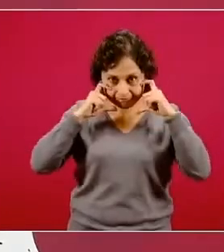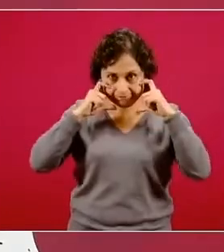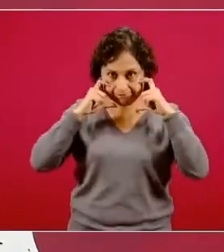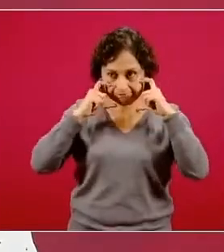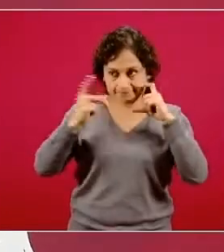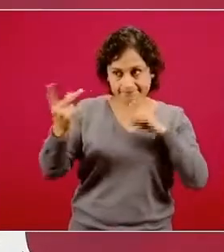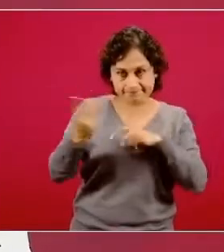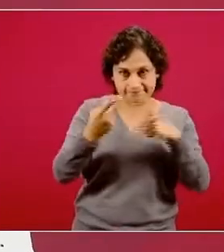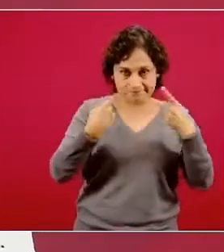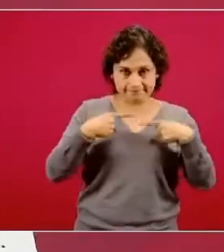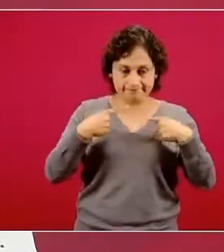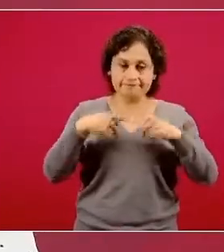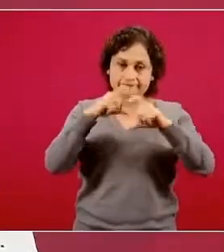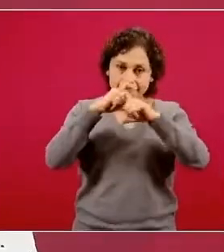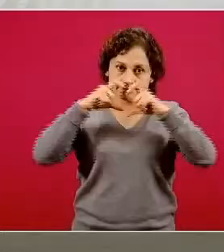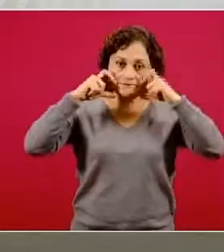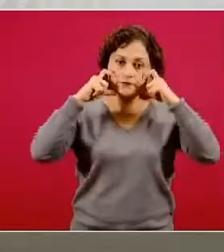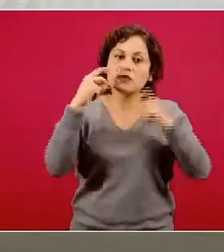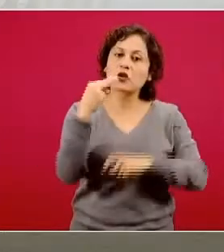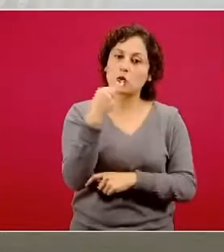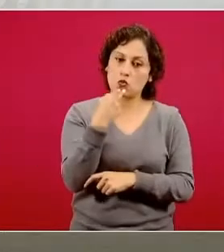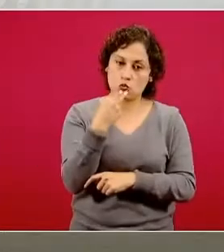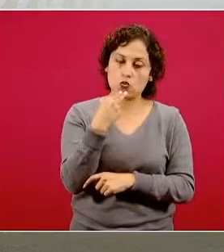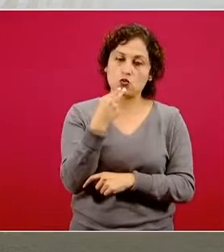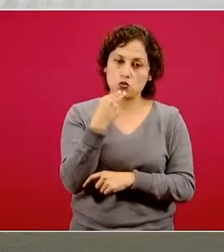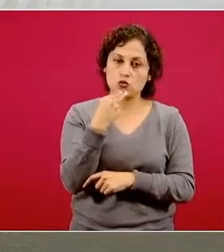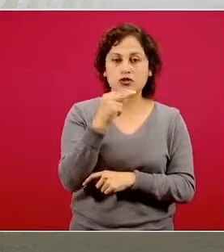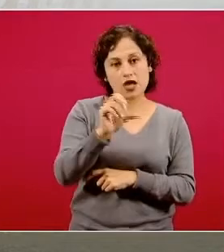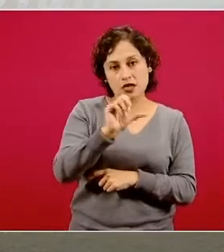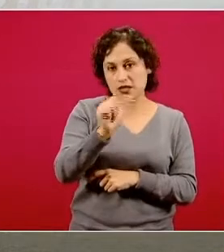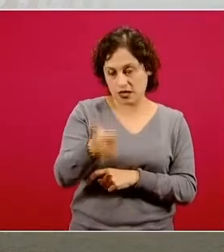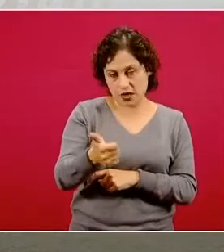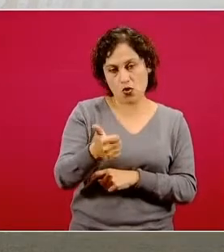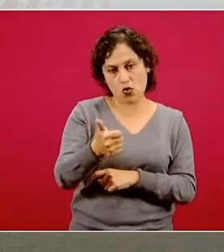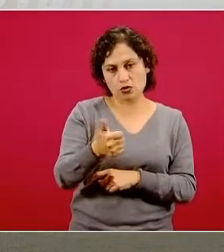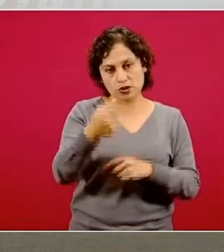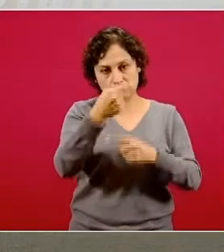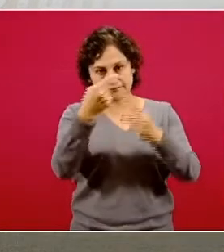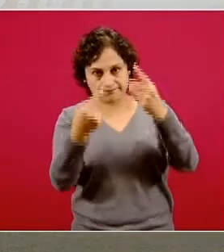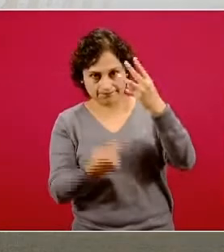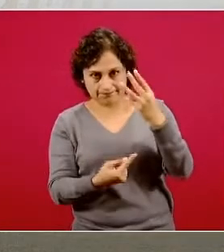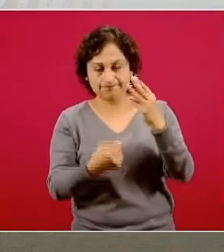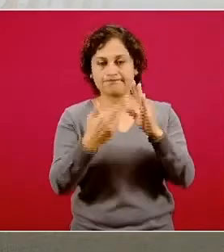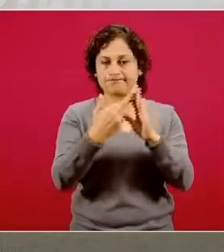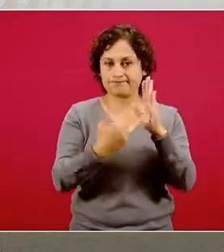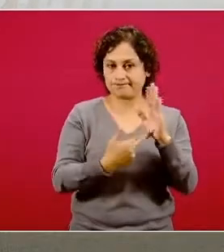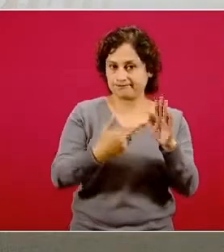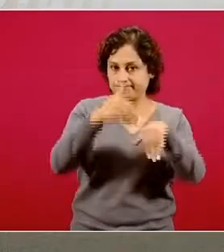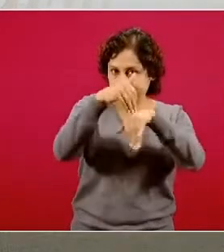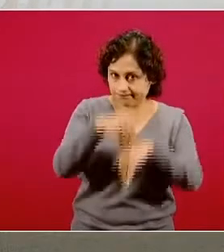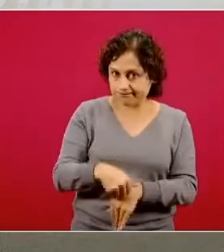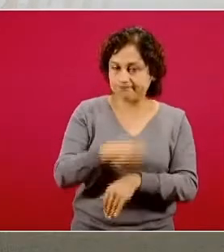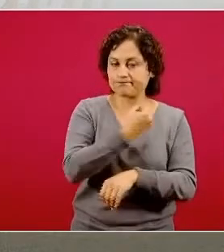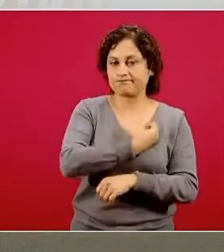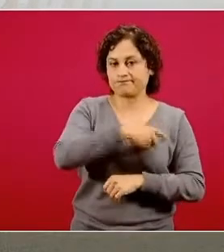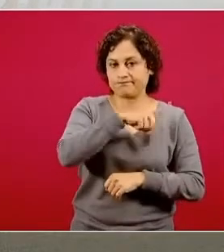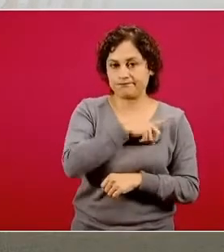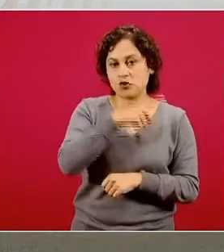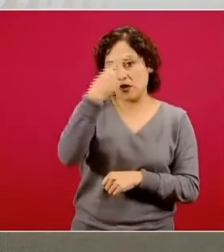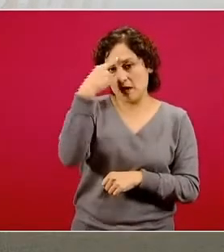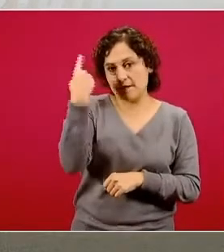ser el cubrebocas y el resto de medidas básicas de prevención, para que nos